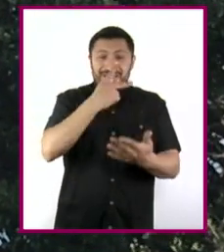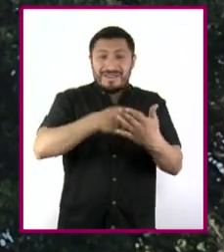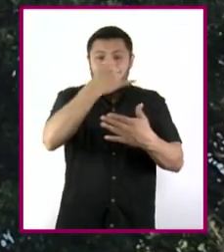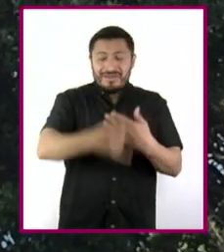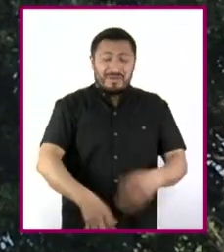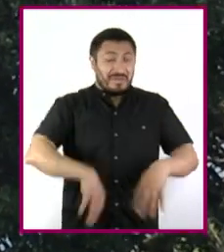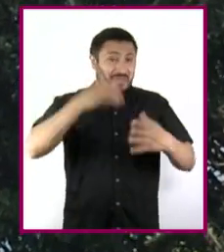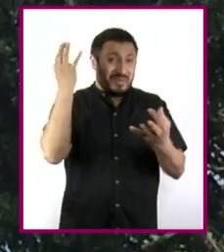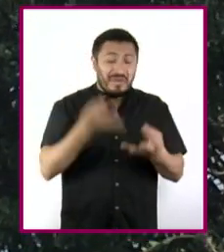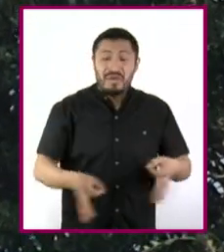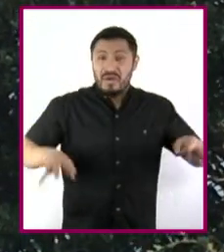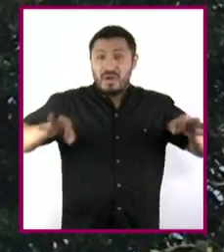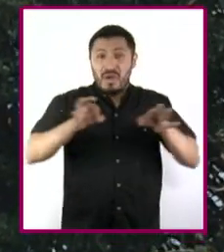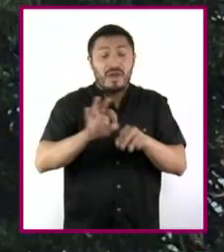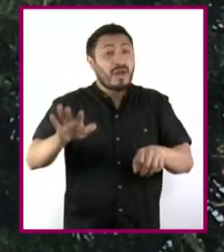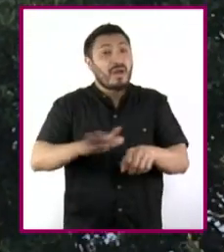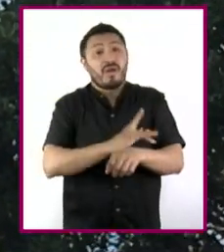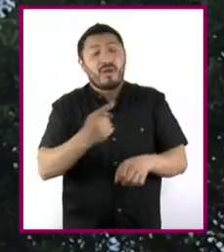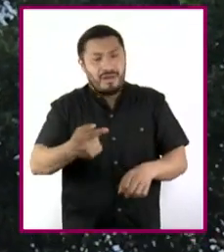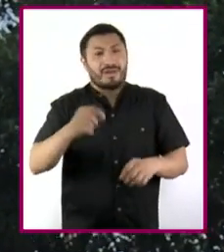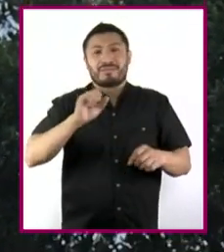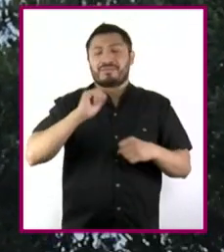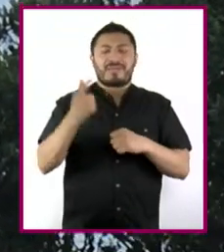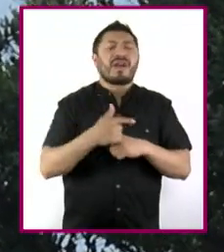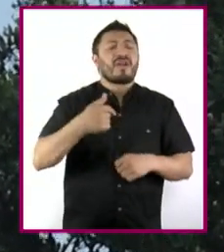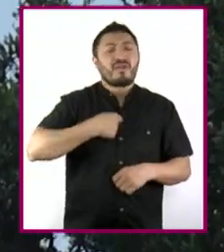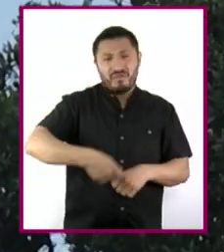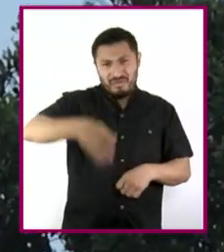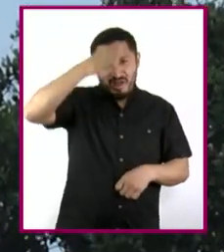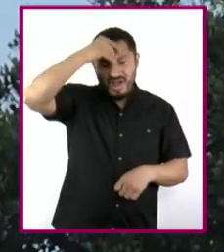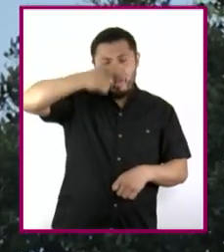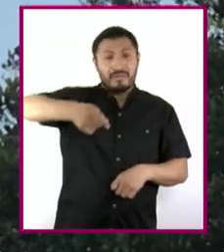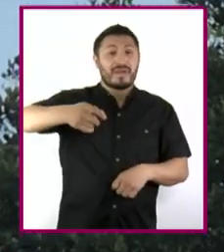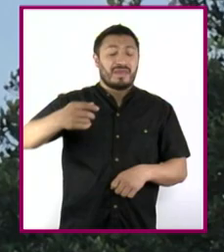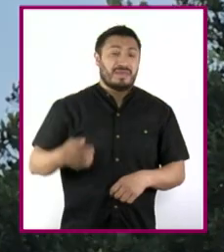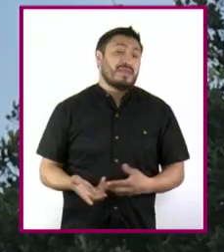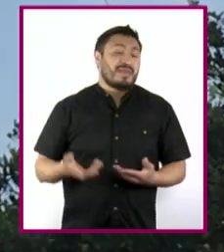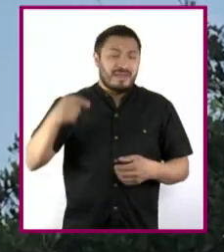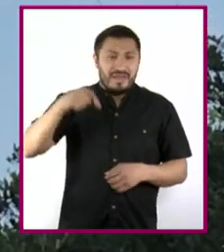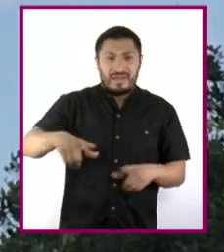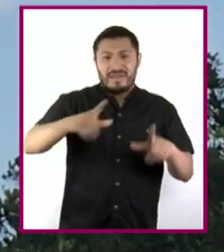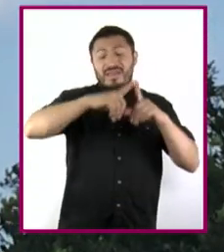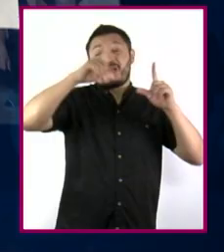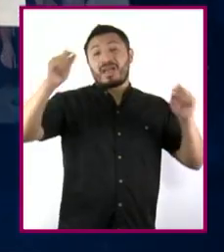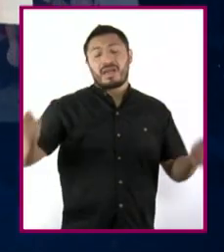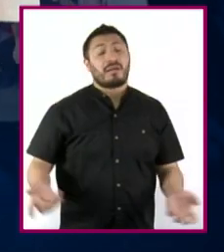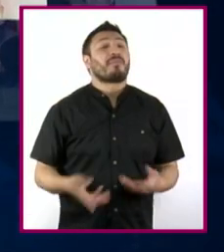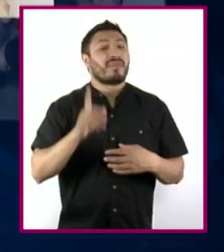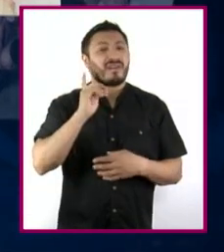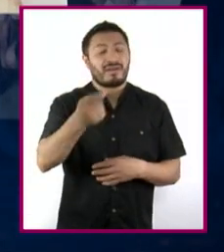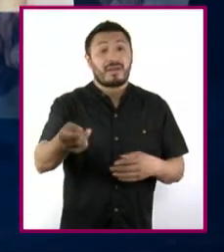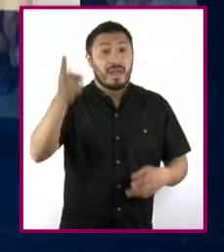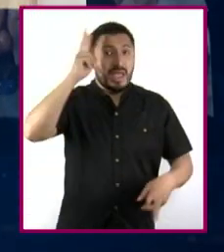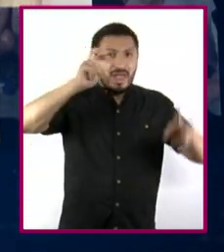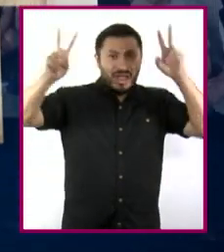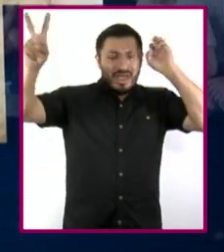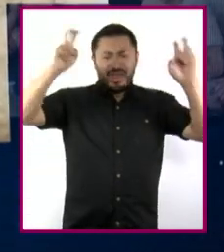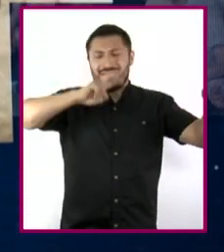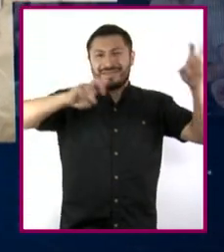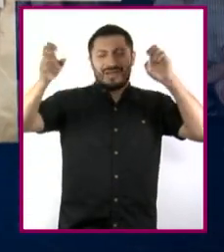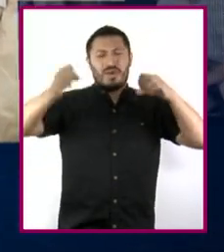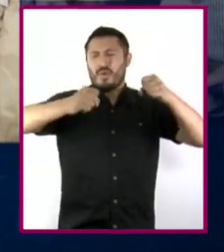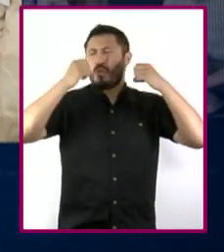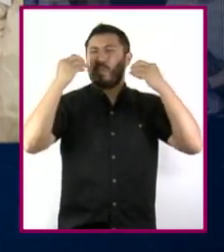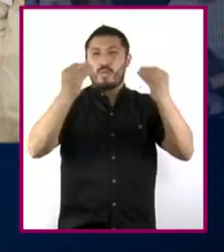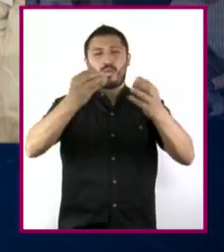alcance, porque si algo me ha enseñado estar fuera de México ya por varios años, es soñar alto, soñar muy,